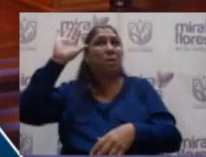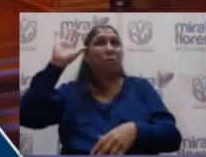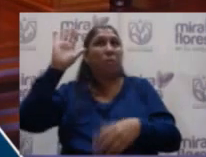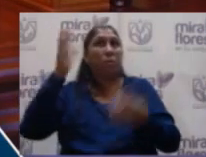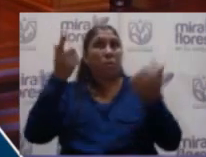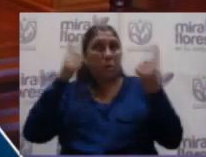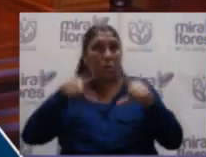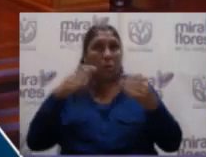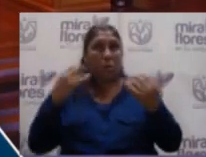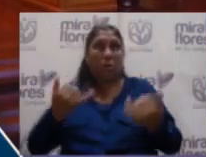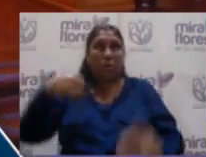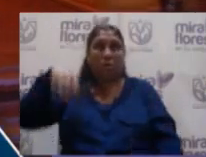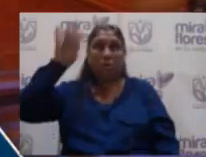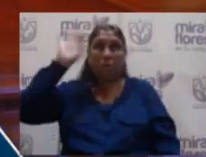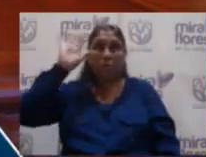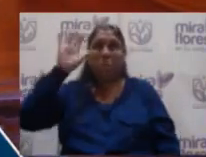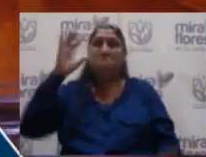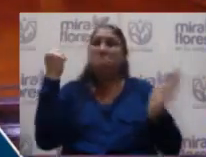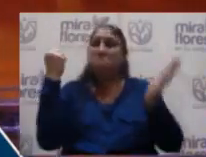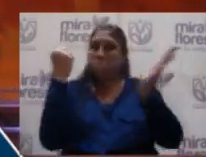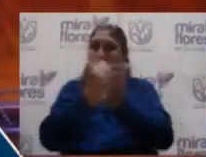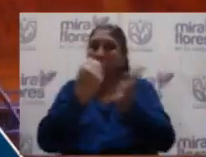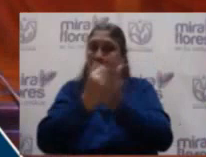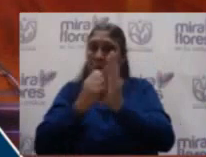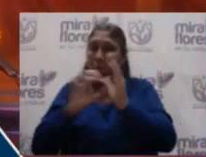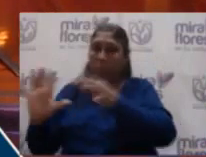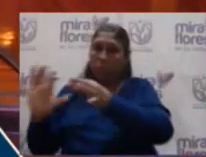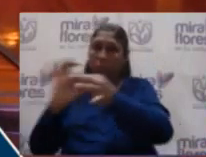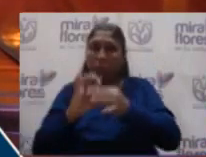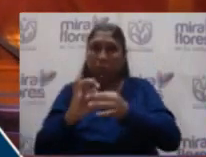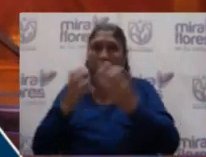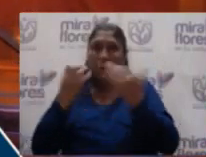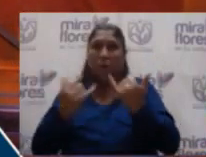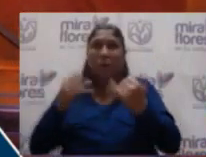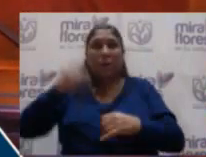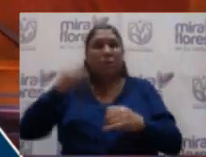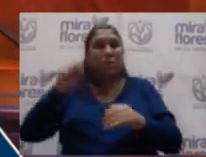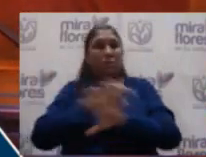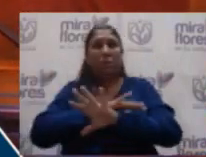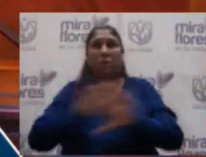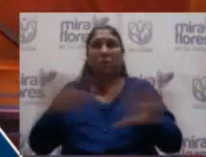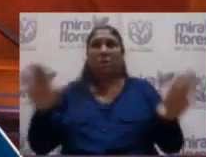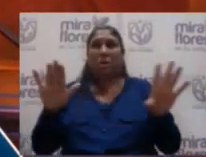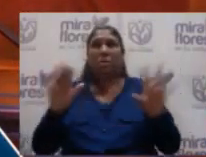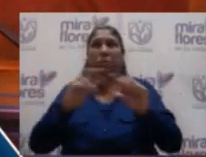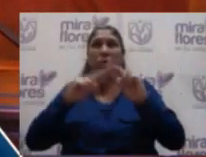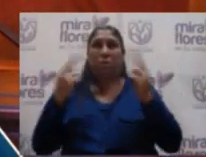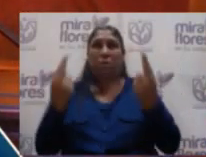un señal de conformidad. Se aprueba por unanimidad. Muchas gracias. Ahora sí, levantamos la sesión.